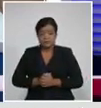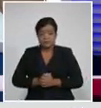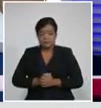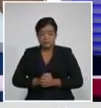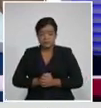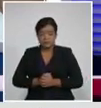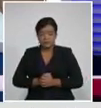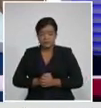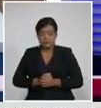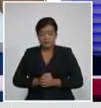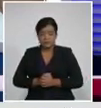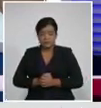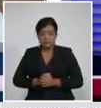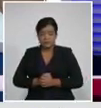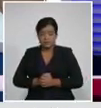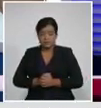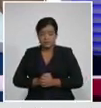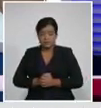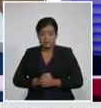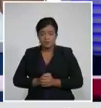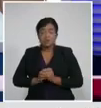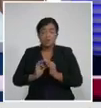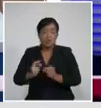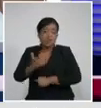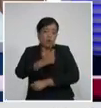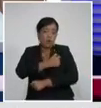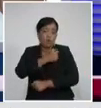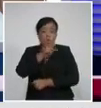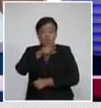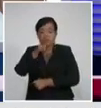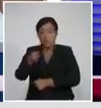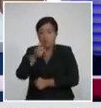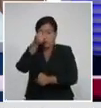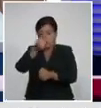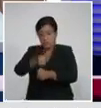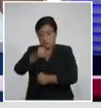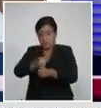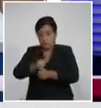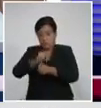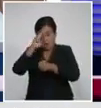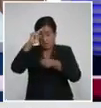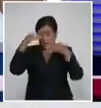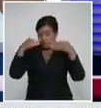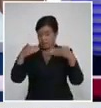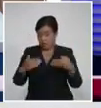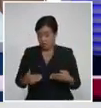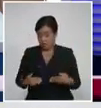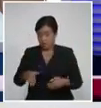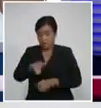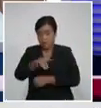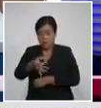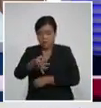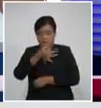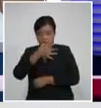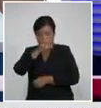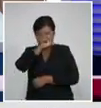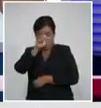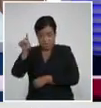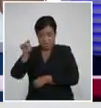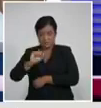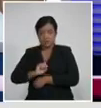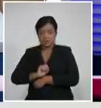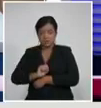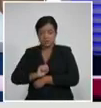02 en trabajadores de la salud y de BioCuba Pharma. En una primera fase